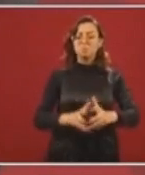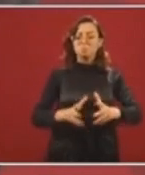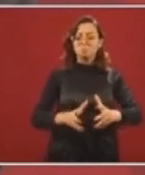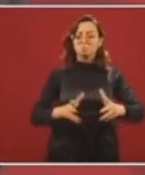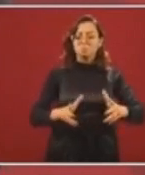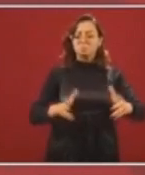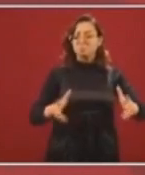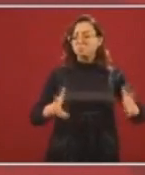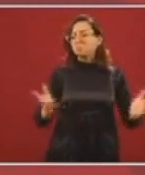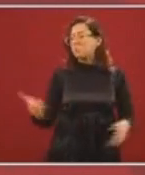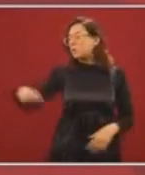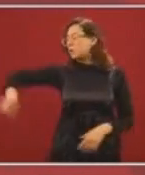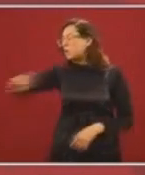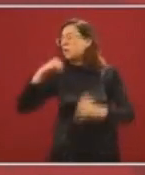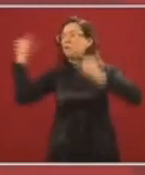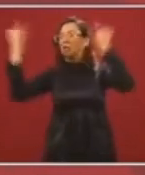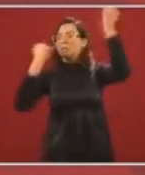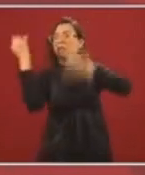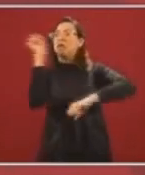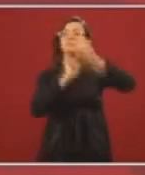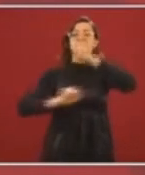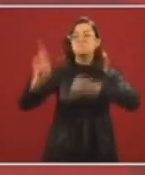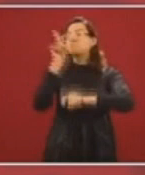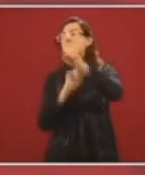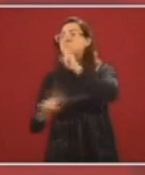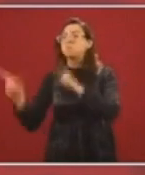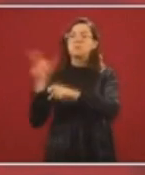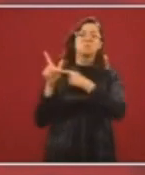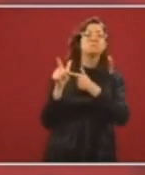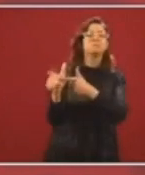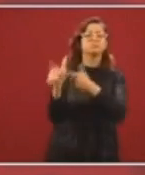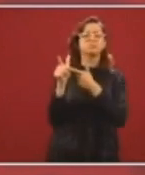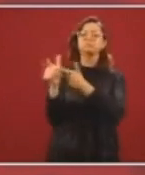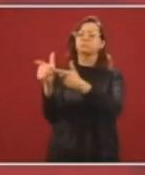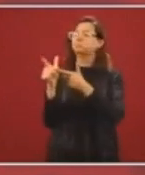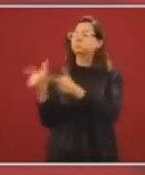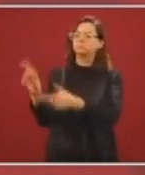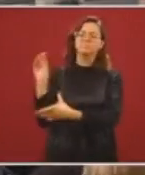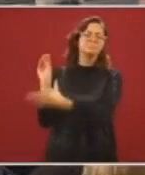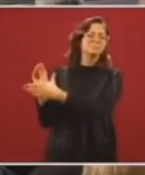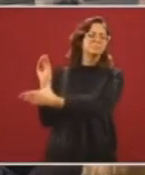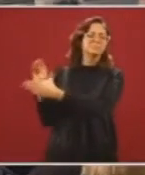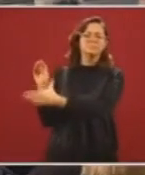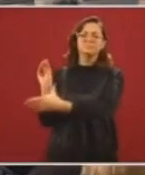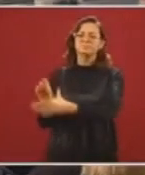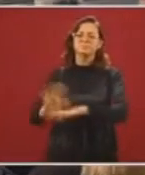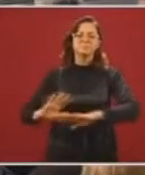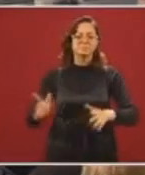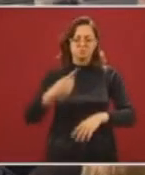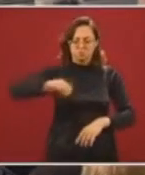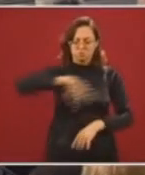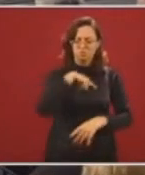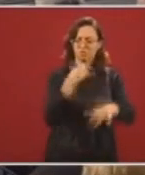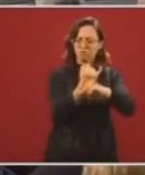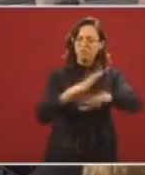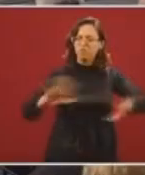presiones, conjeturas, rumores, pero hay que estar informando y que